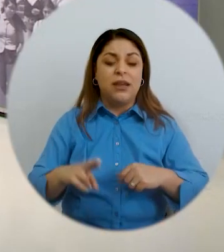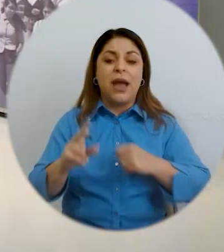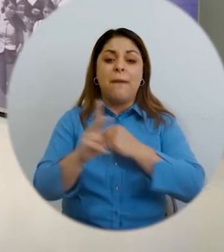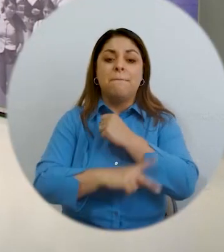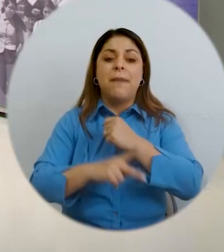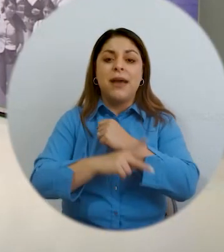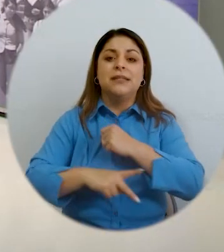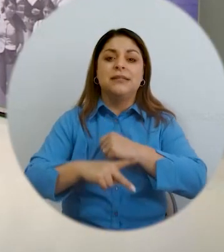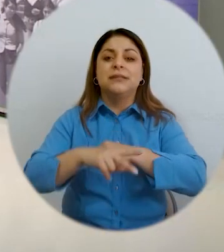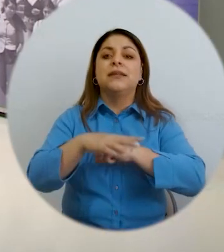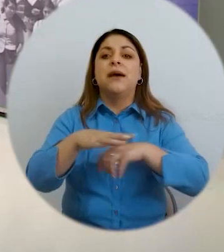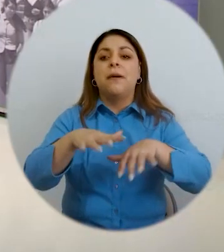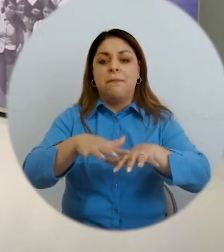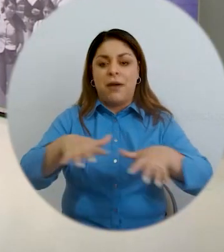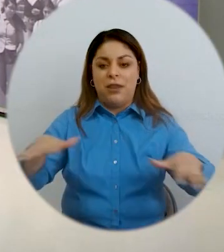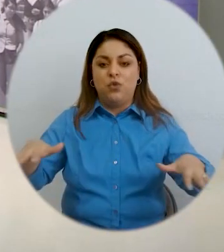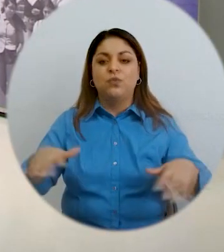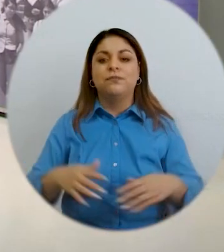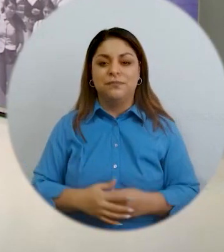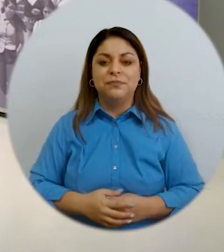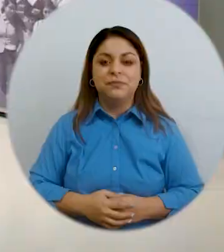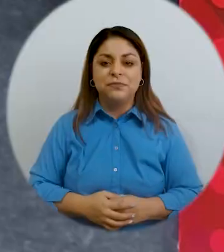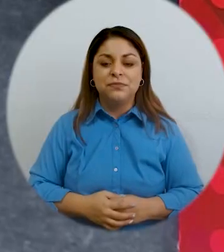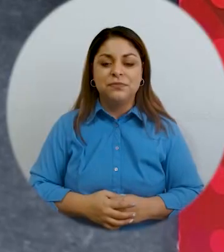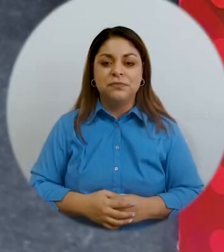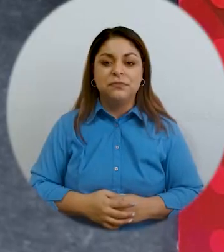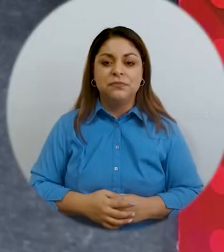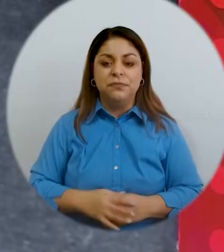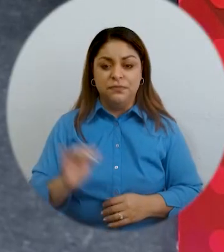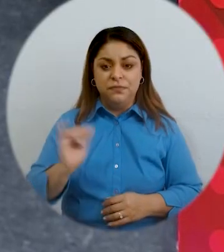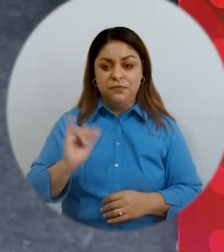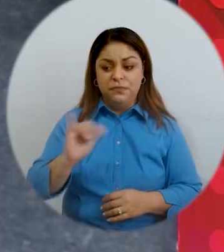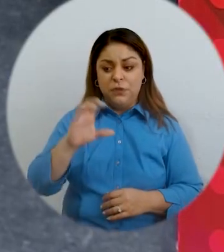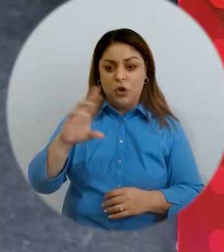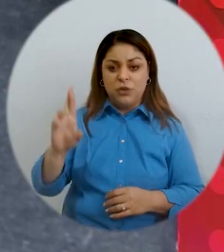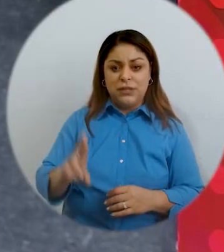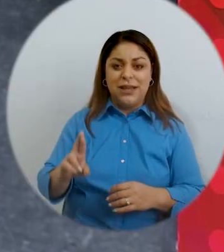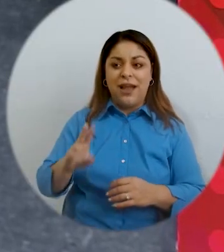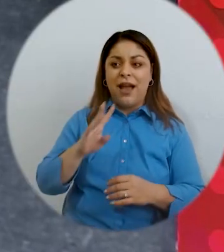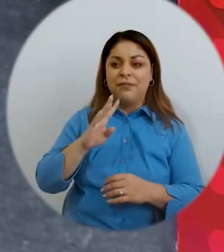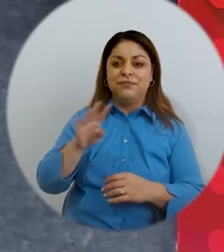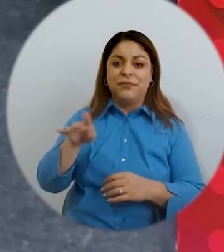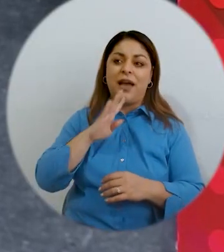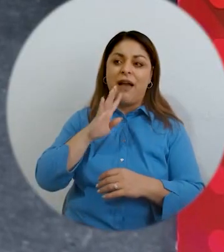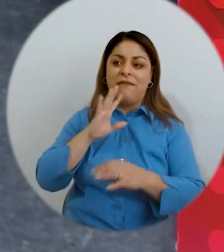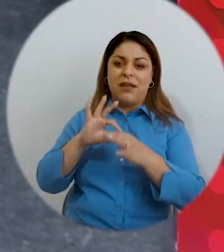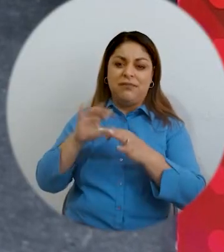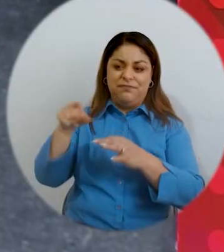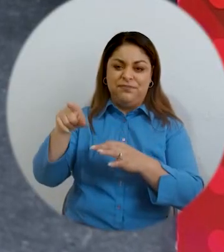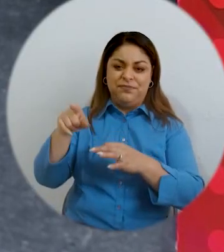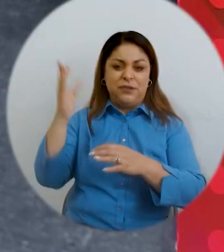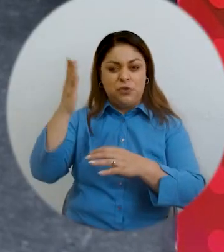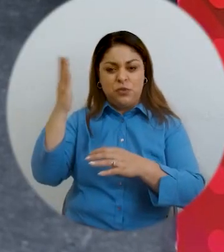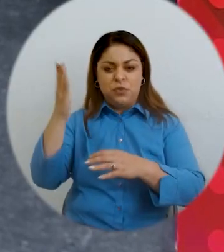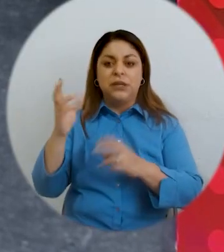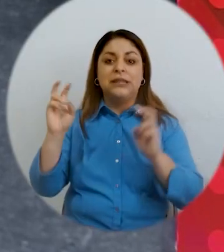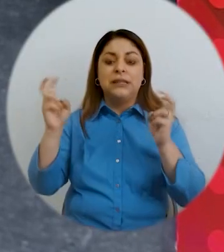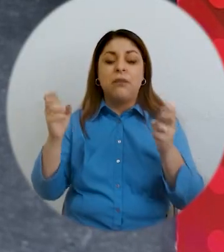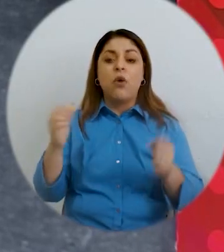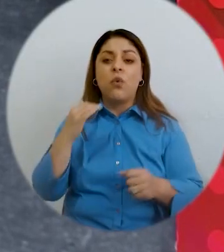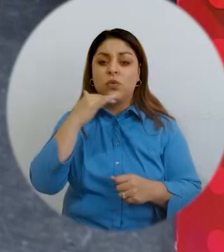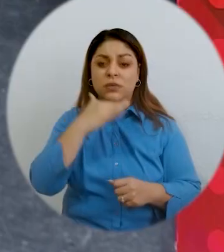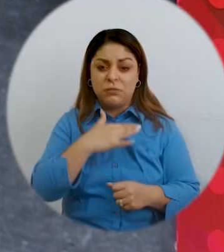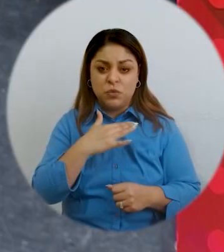marino. Y la contaminación también fue uno de los puntos que fue relevante durante el encuentro. Incluso hubo un llamado